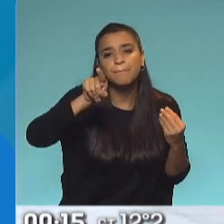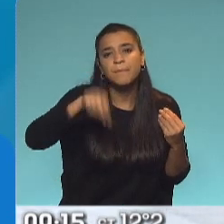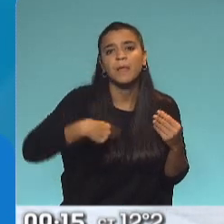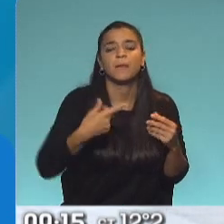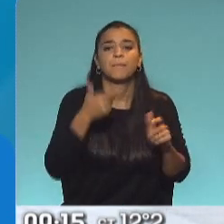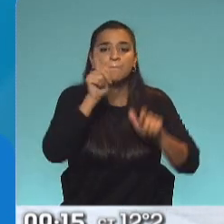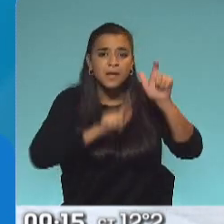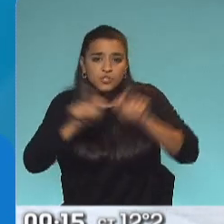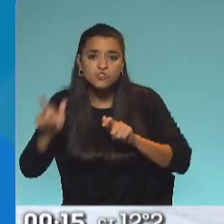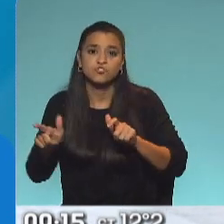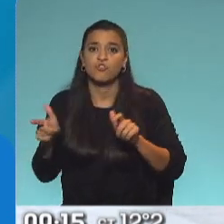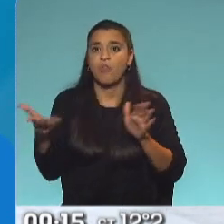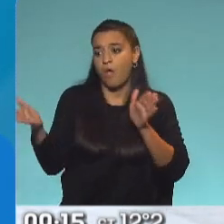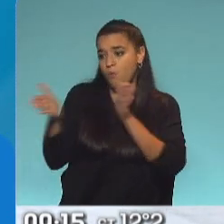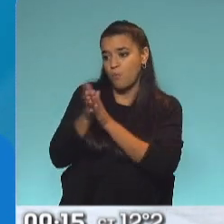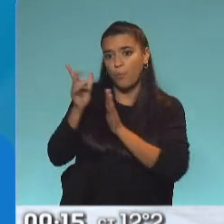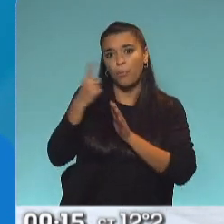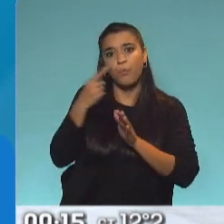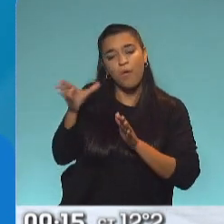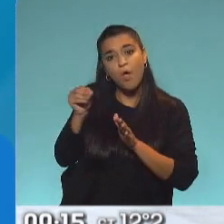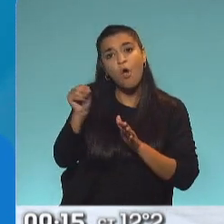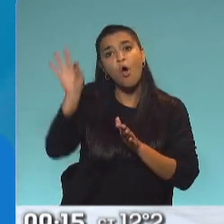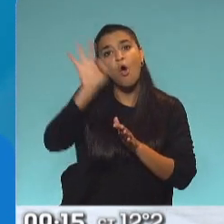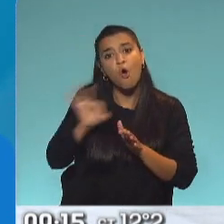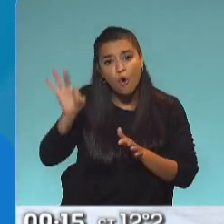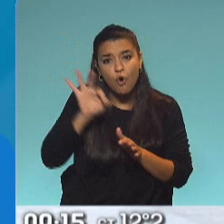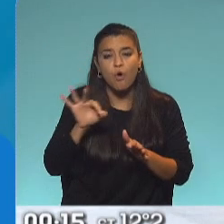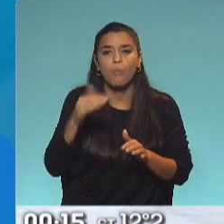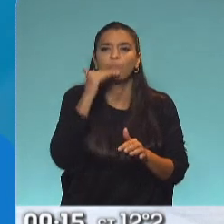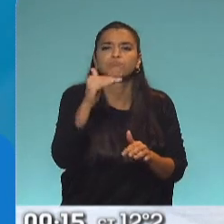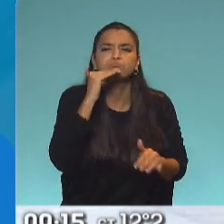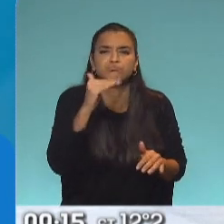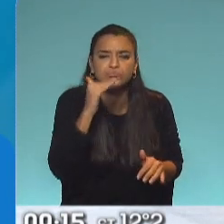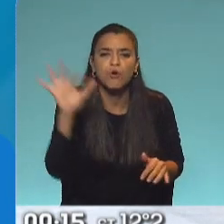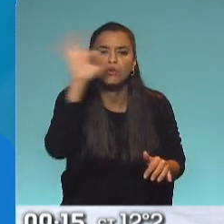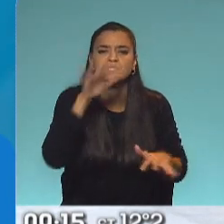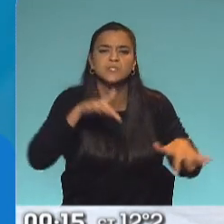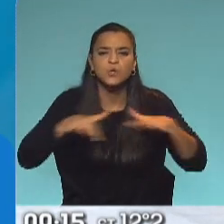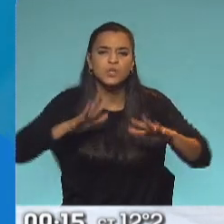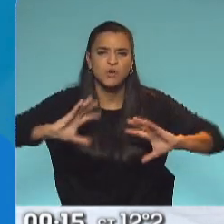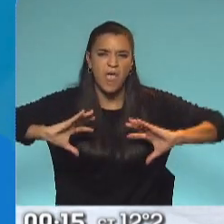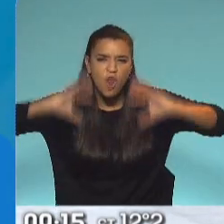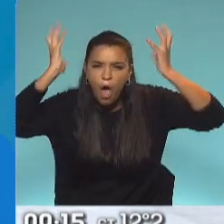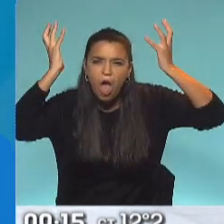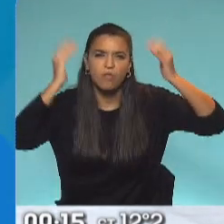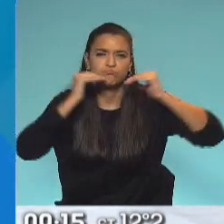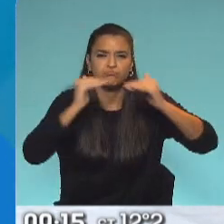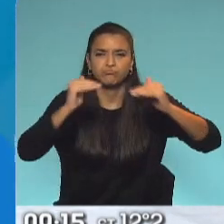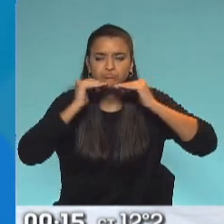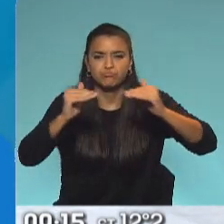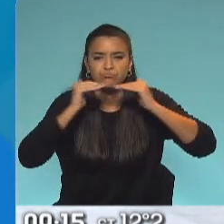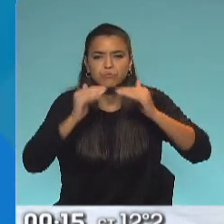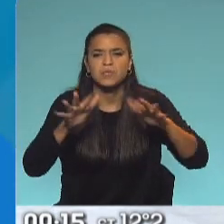las personas con las cuales se convive o canalizarse verbalmente en una situación como de enojo hacia afuera esa